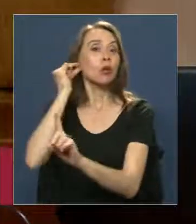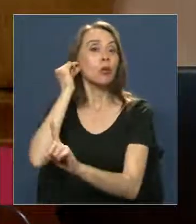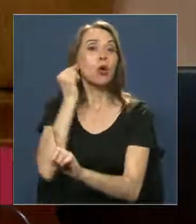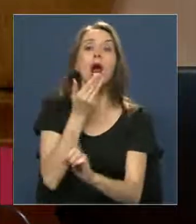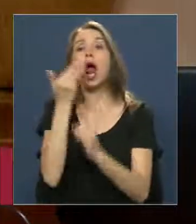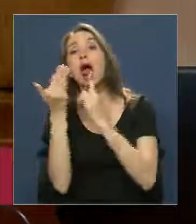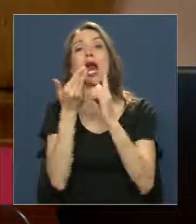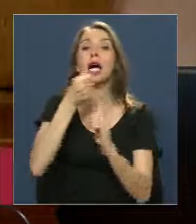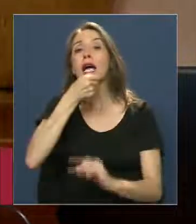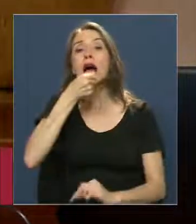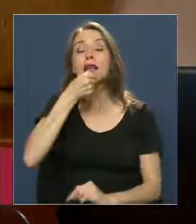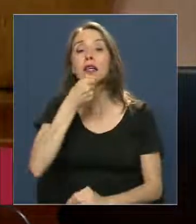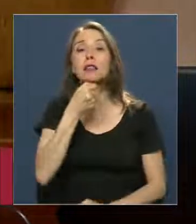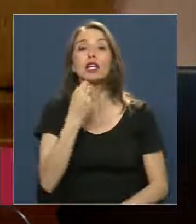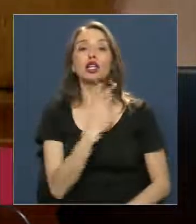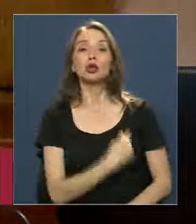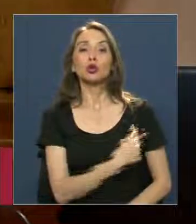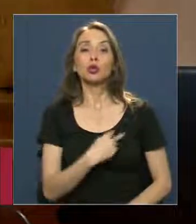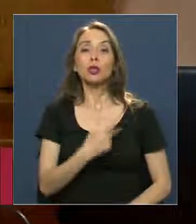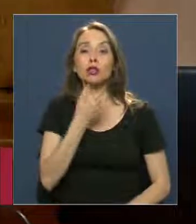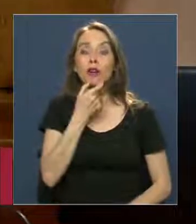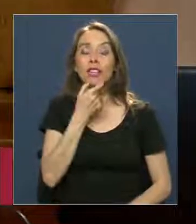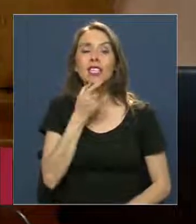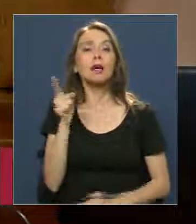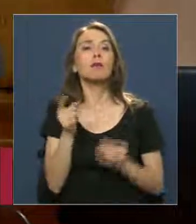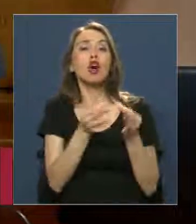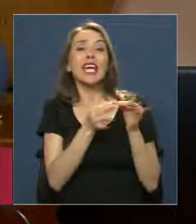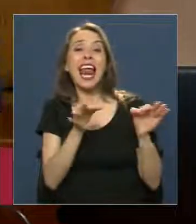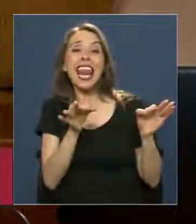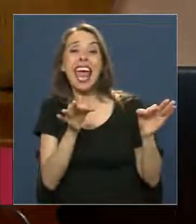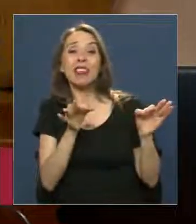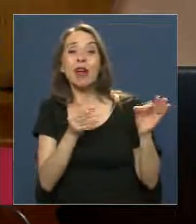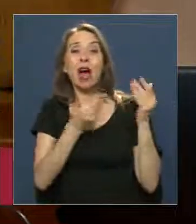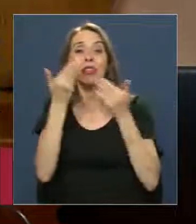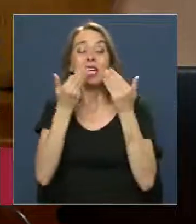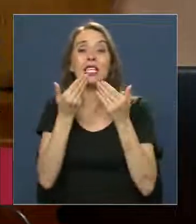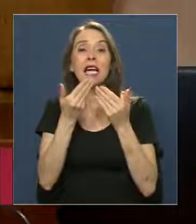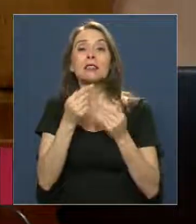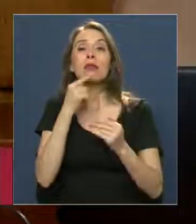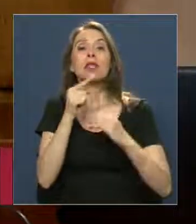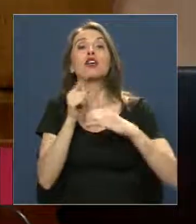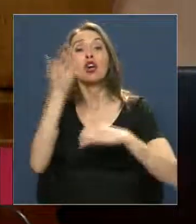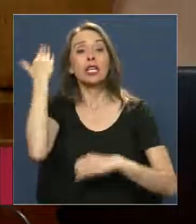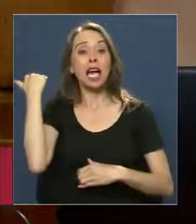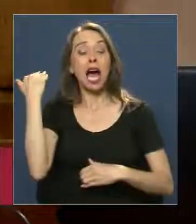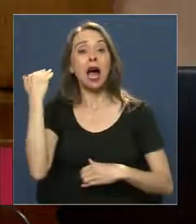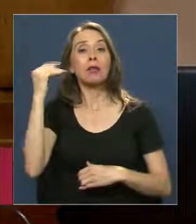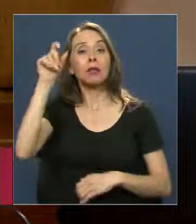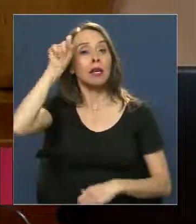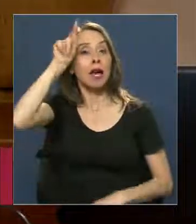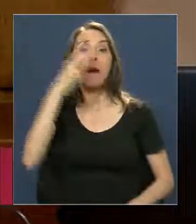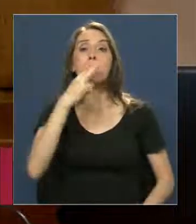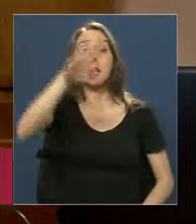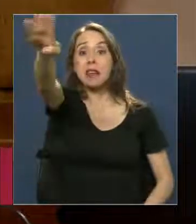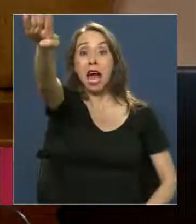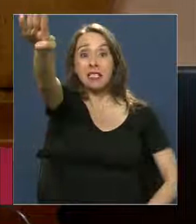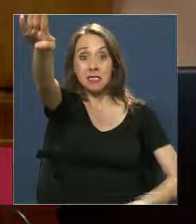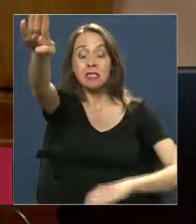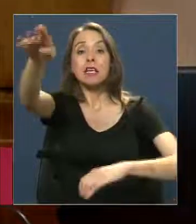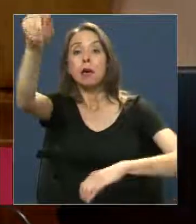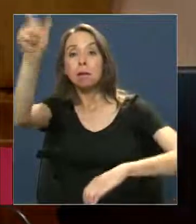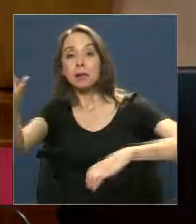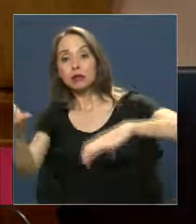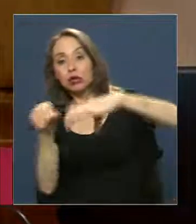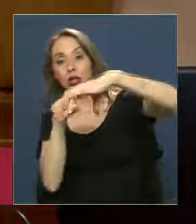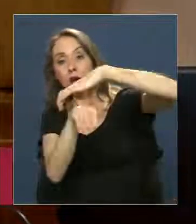suizo-británica, ¿no es cierto?, ya que en sus canciones ella negaba las cámaras de gas del exterminio nazi. Y eso